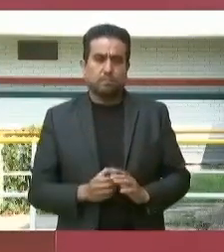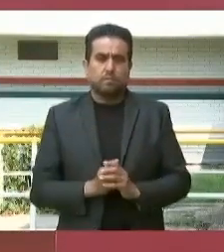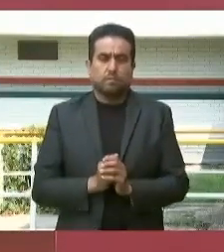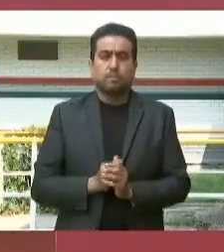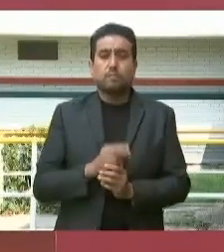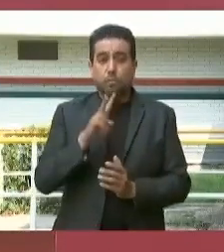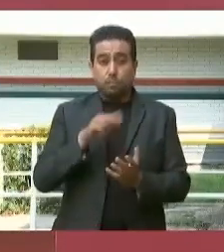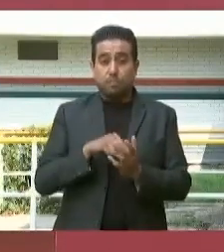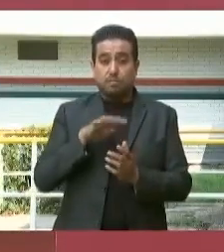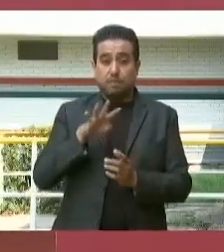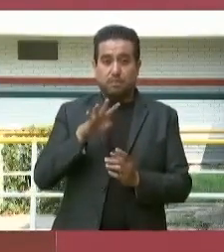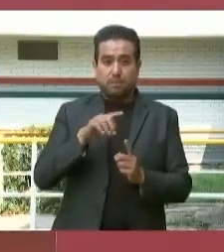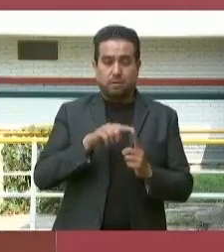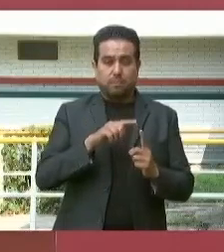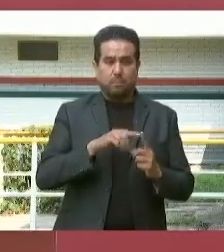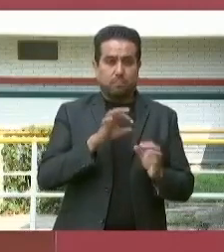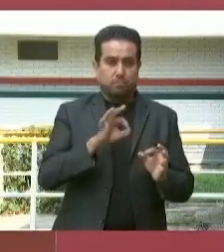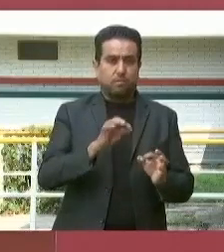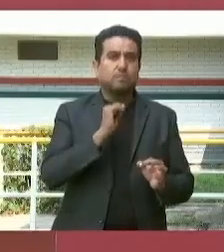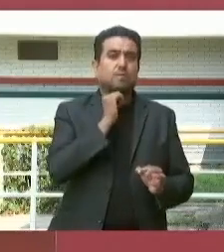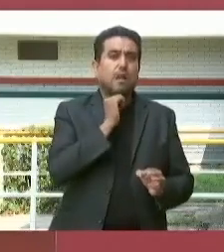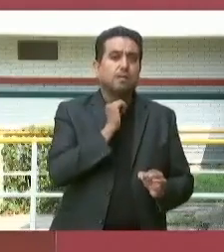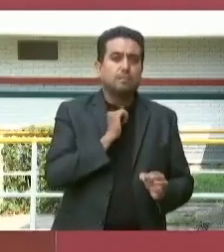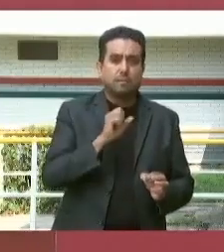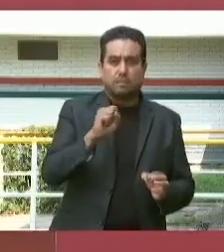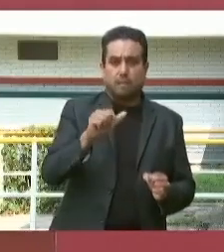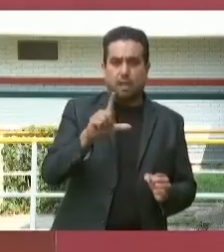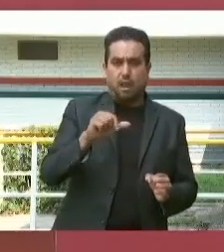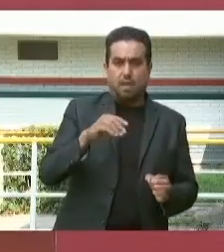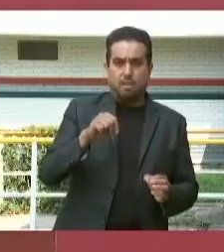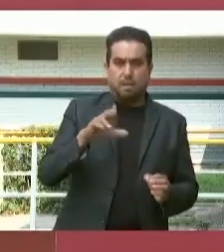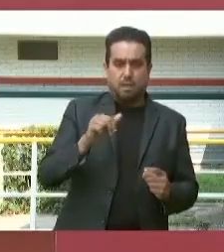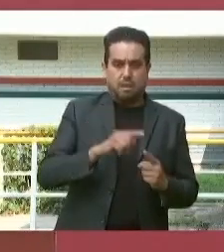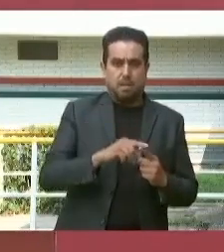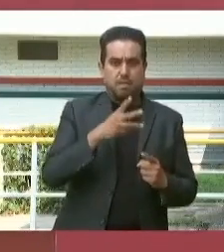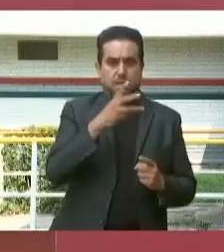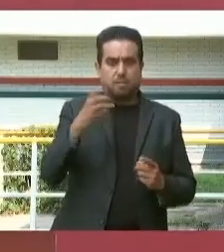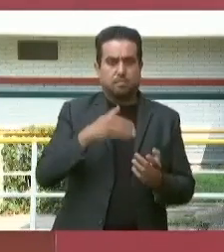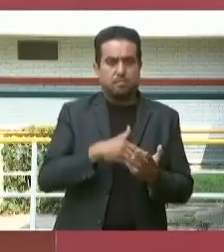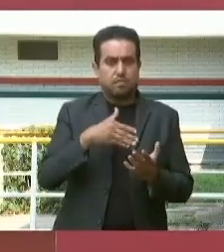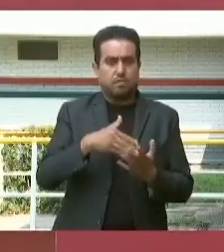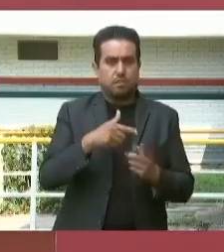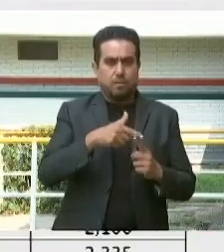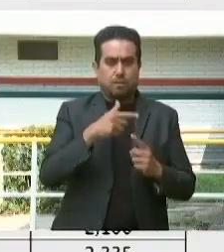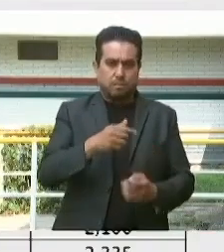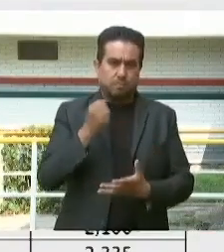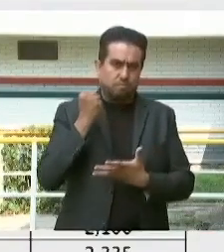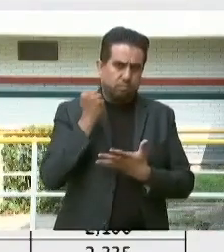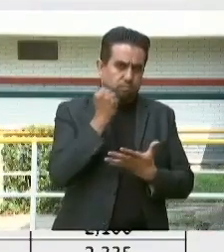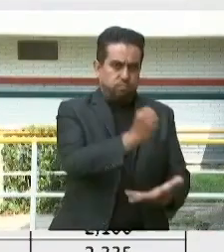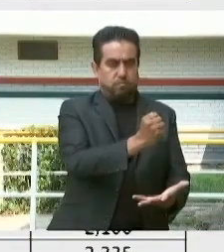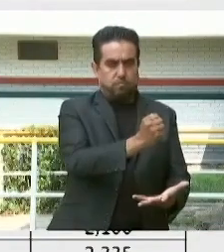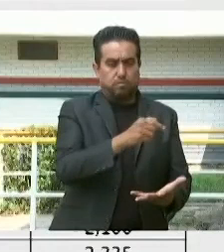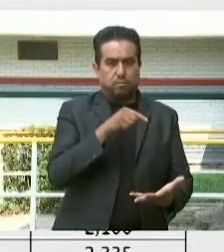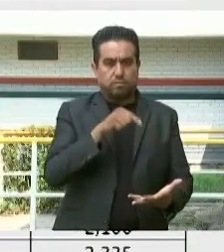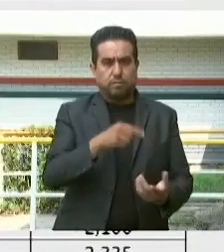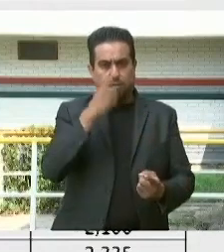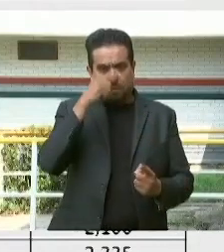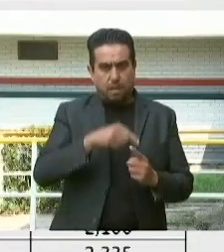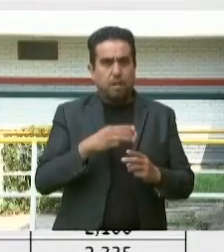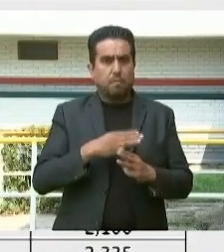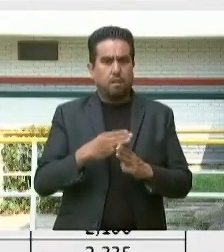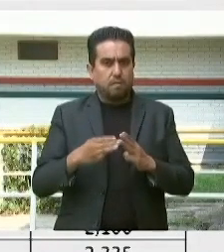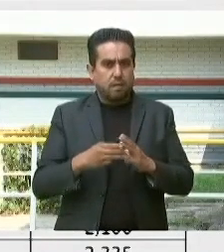2019 para salamanca hubo 300 millones para mano de obra directa un monto de adquisición de